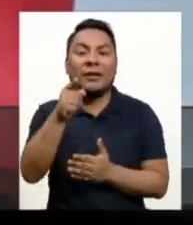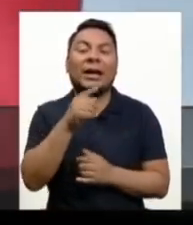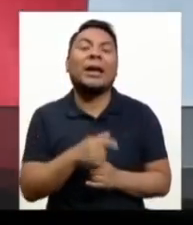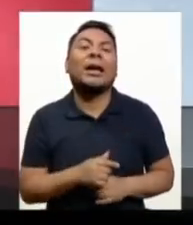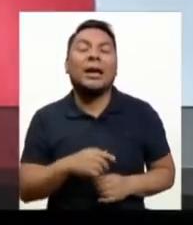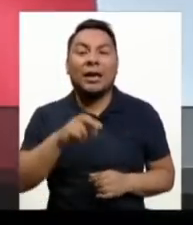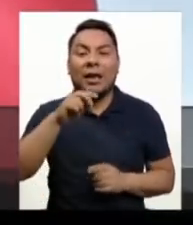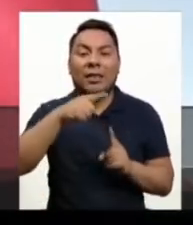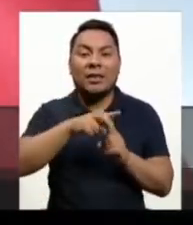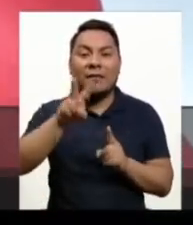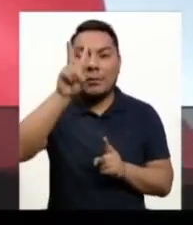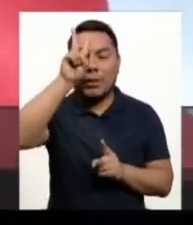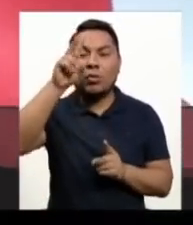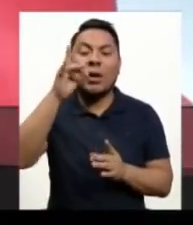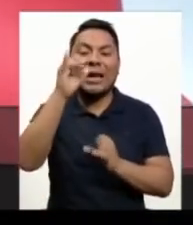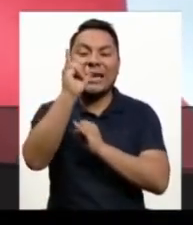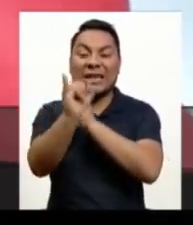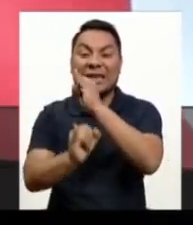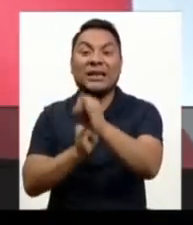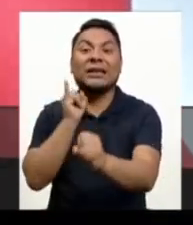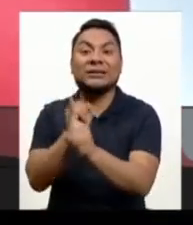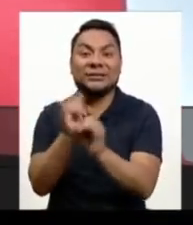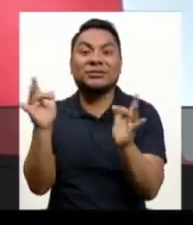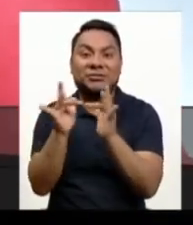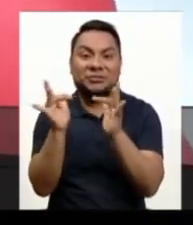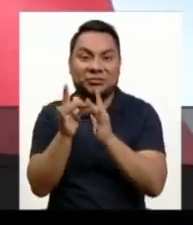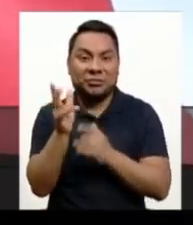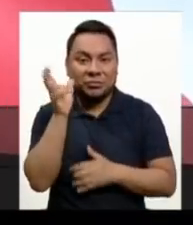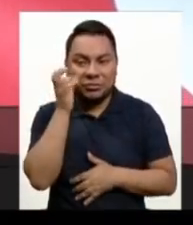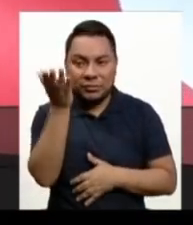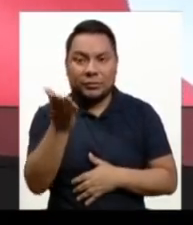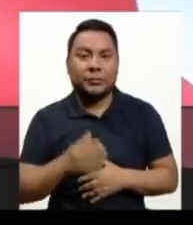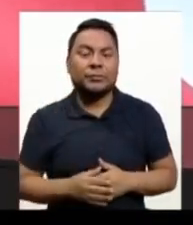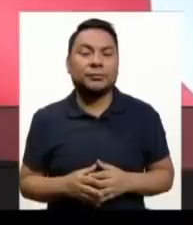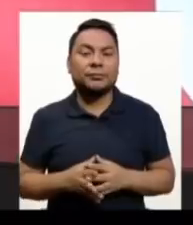internacional de TV Perú. Vamos a escucharlo. TV Perú Internacional.